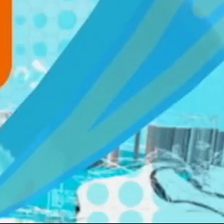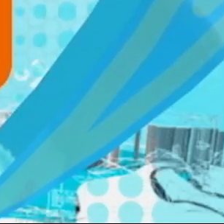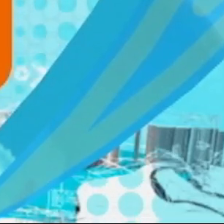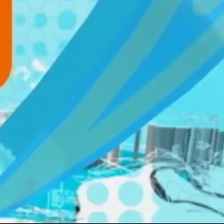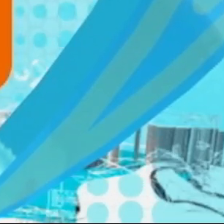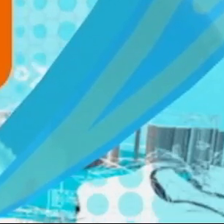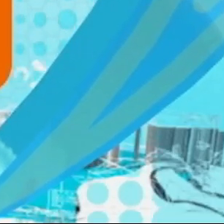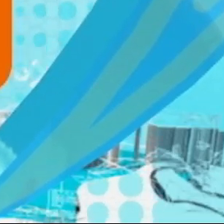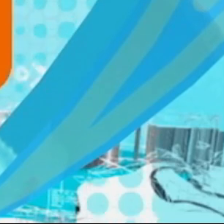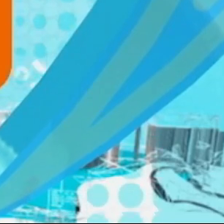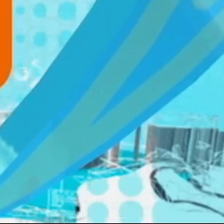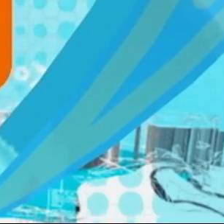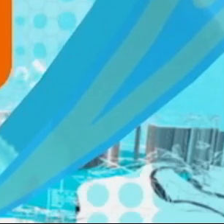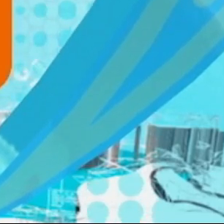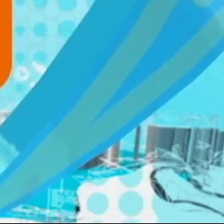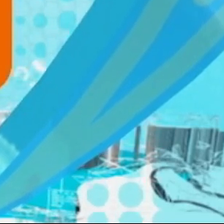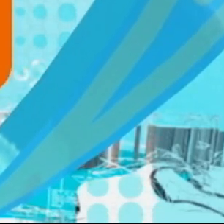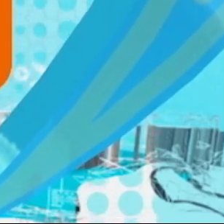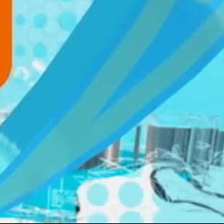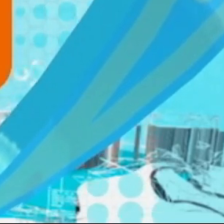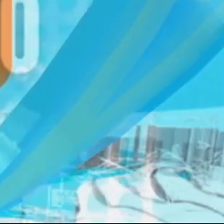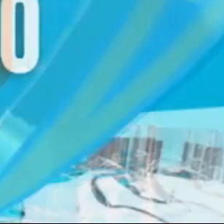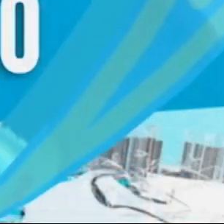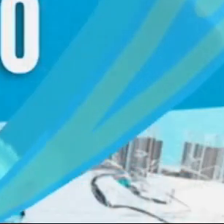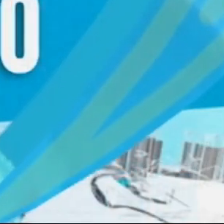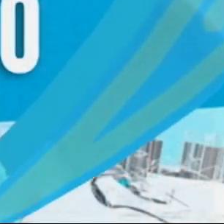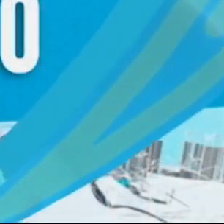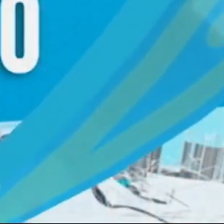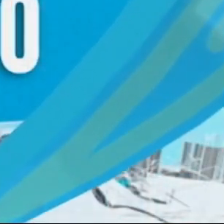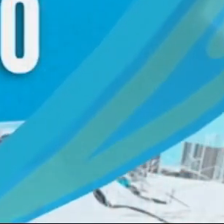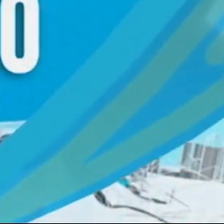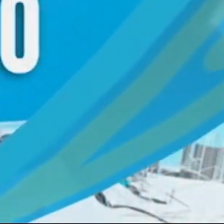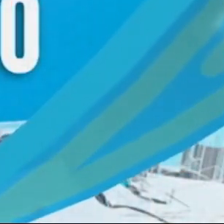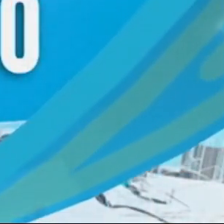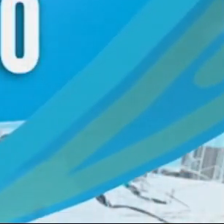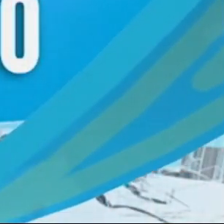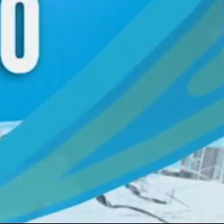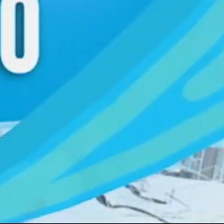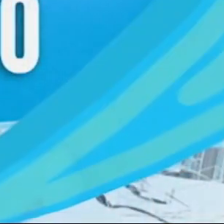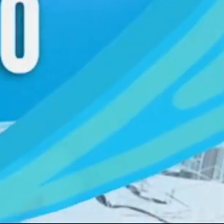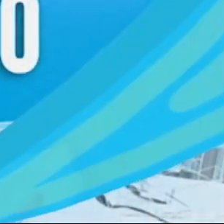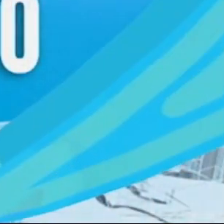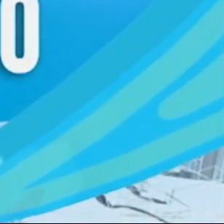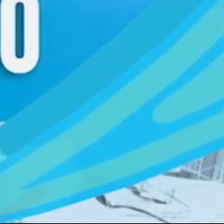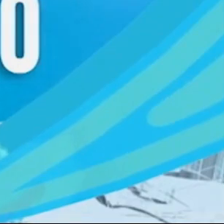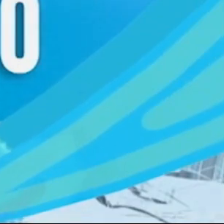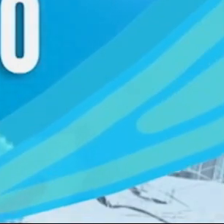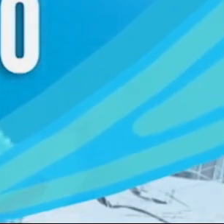me han ayudado a saber que no. Los esperamos a las 8:30 de la noche por 13 Costa Rica Televisión.